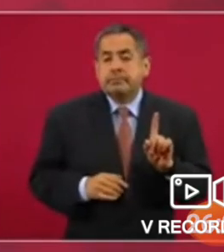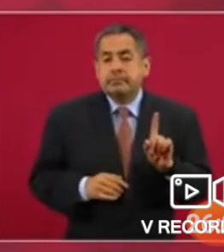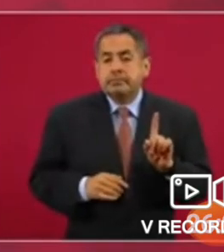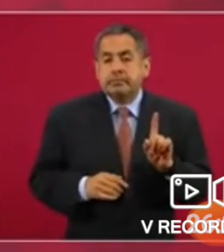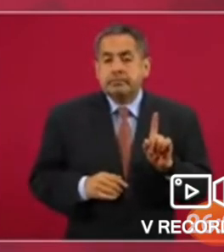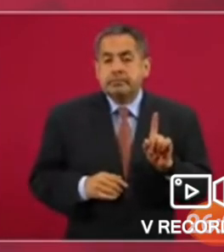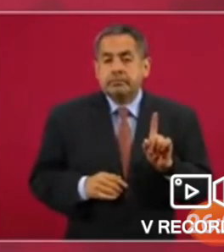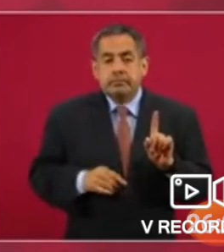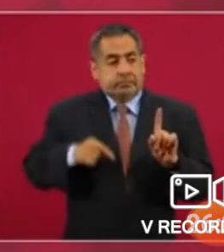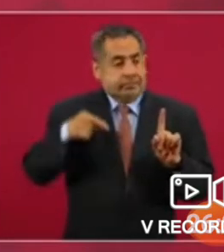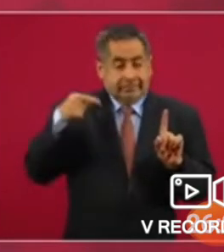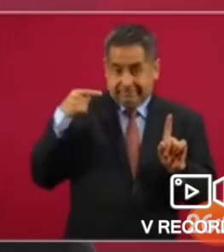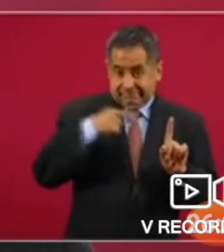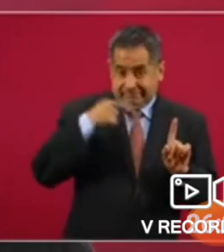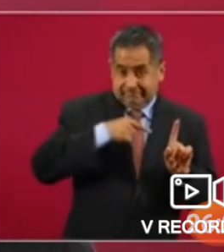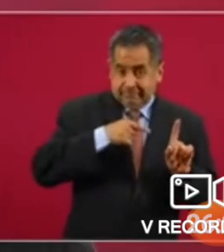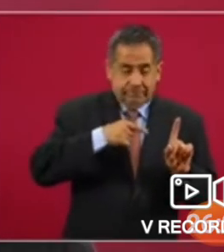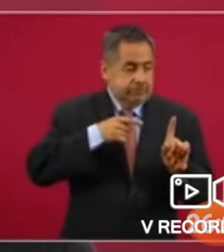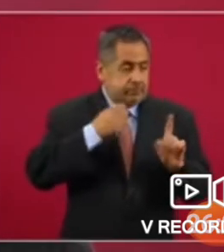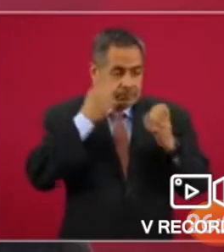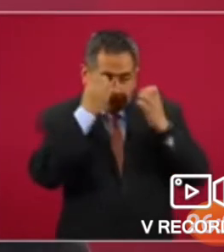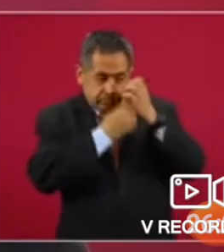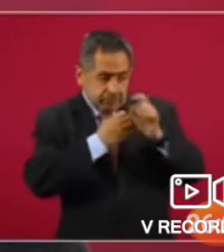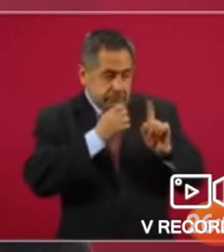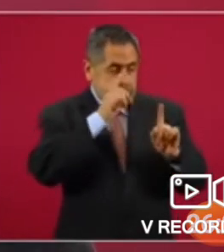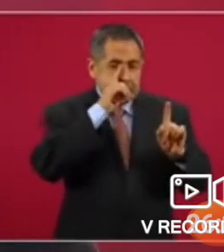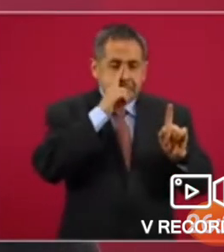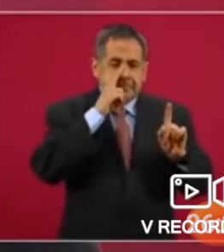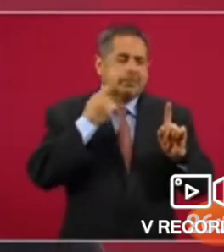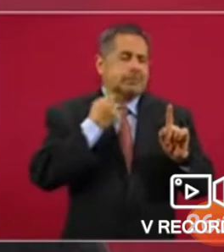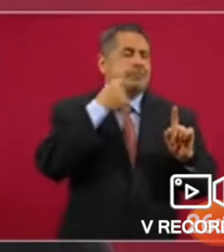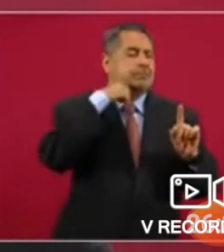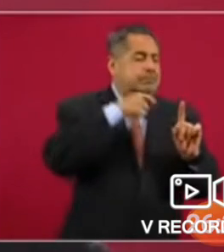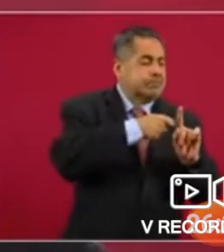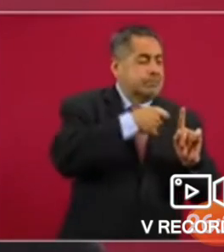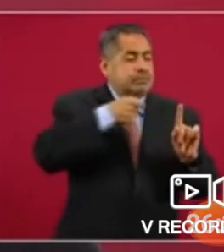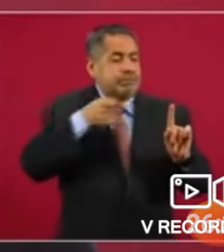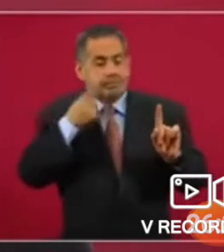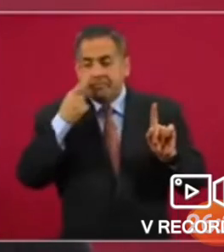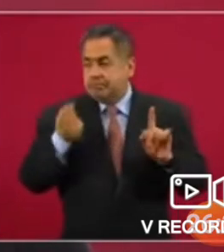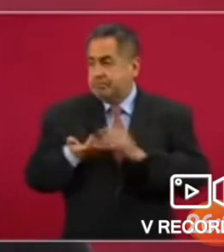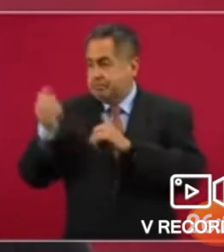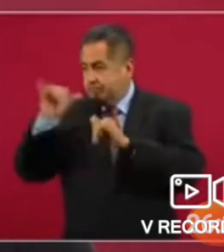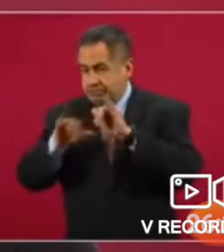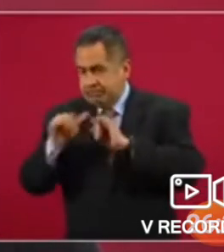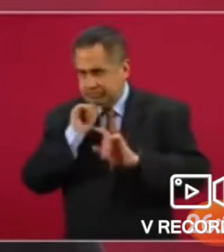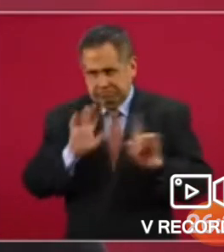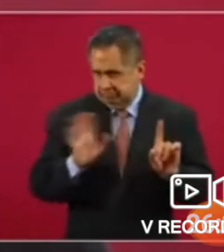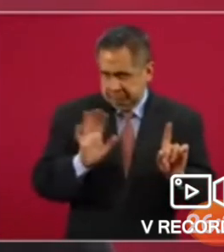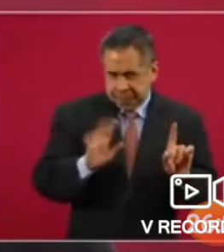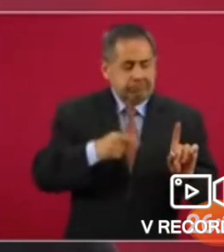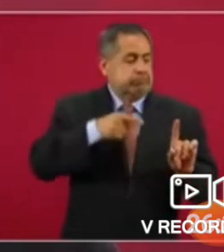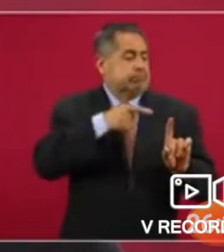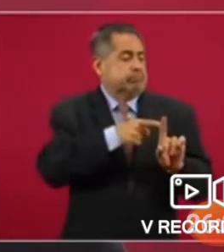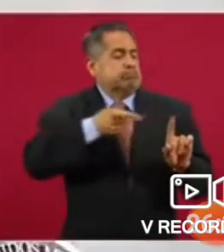no se le tomó una muestra para diagnóstico por laboratorio, pero cuando se le entrevista a la